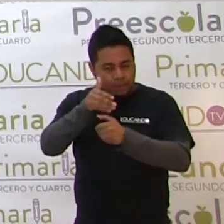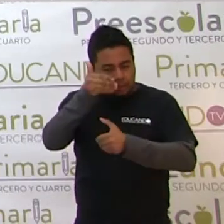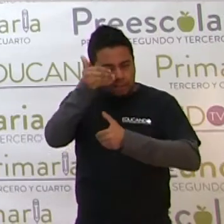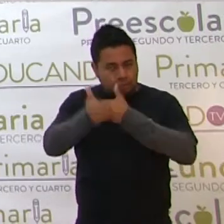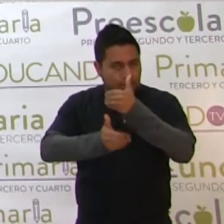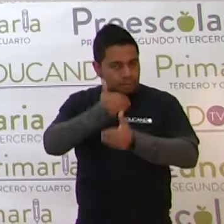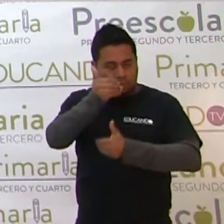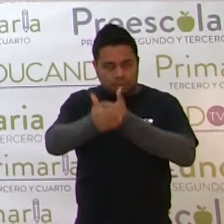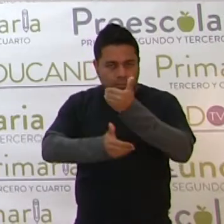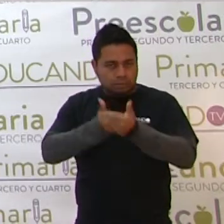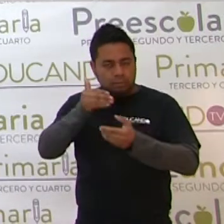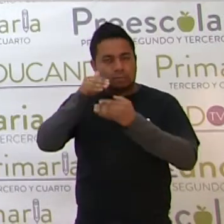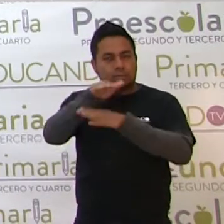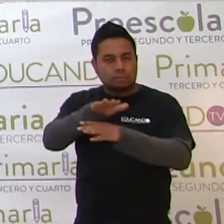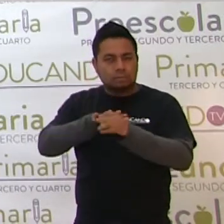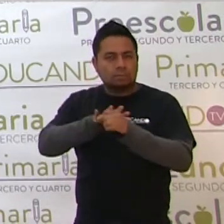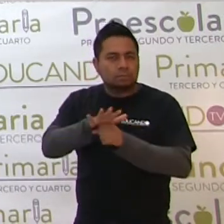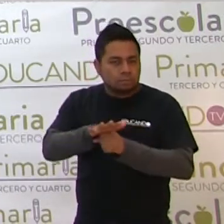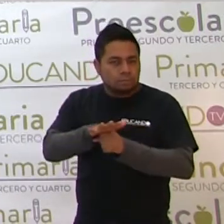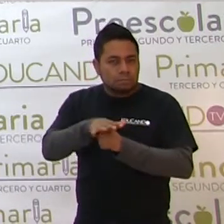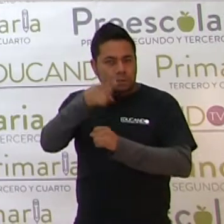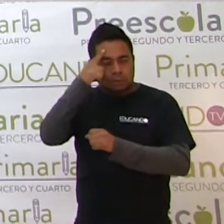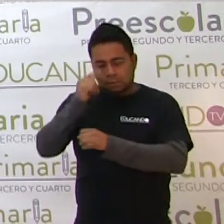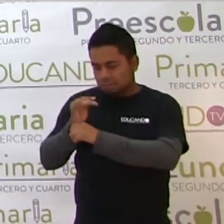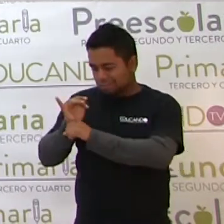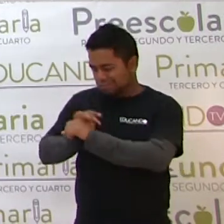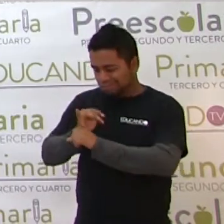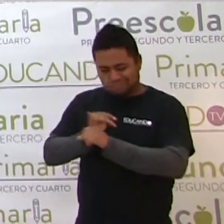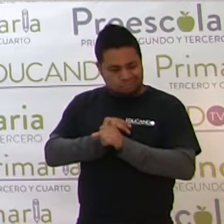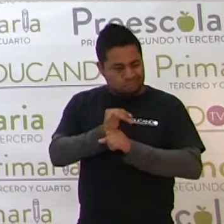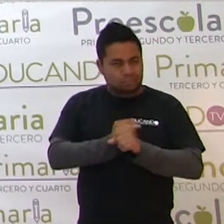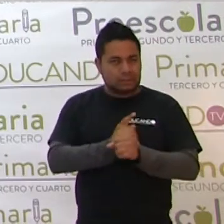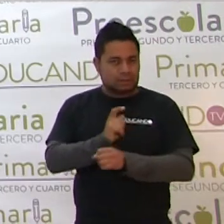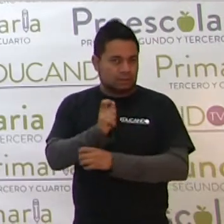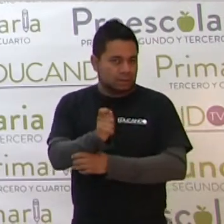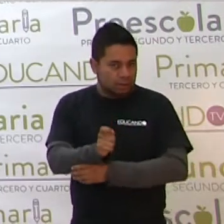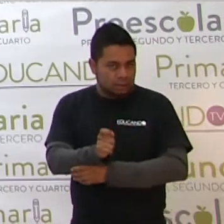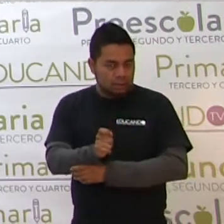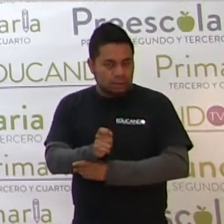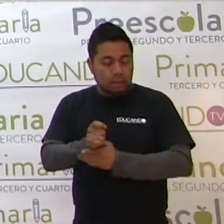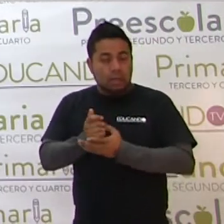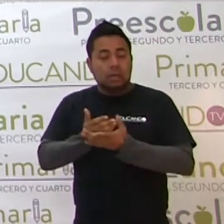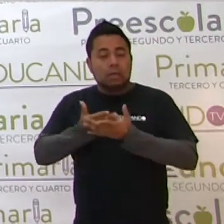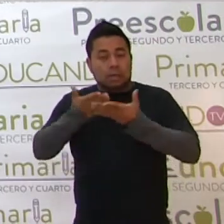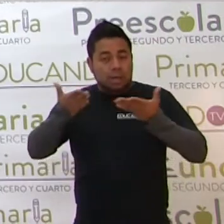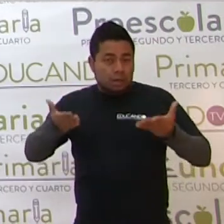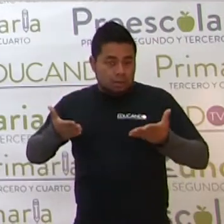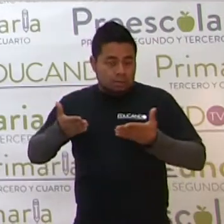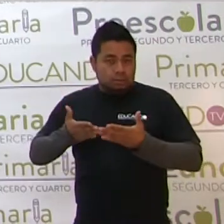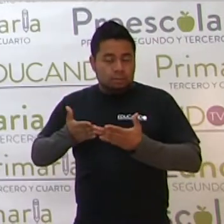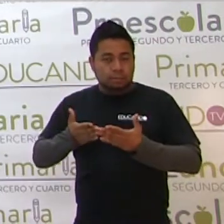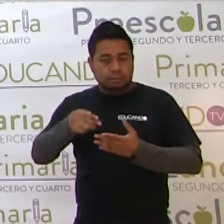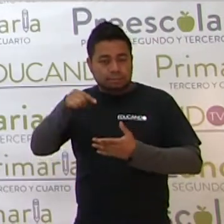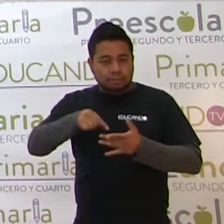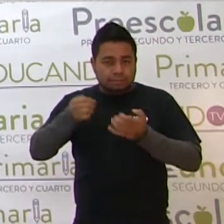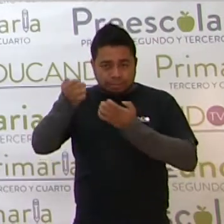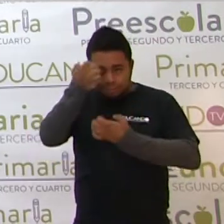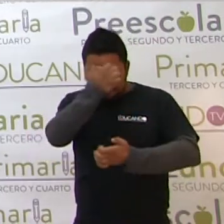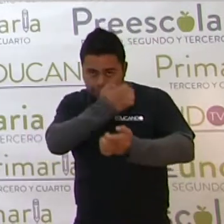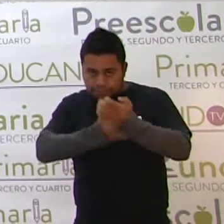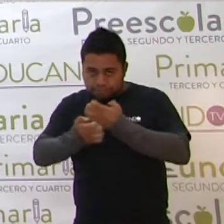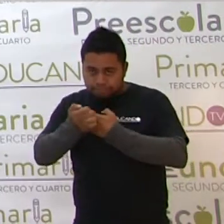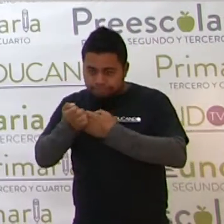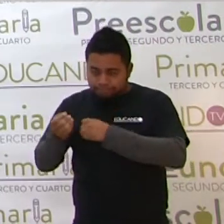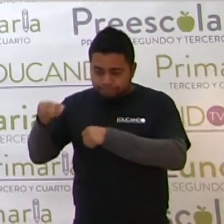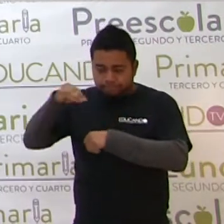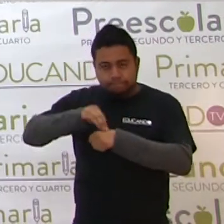que tenemos que llevar sobre un procedimiento en una investigación. En este momento vamos a analizar y a